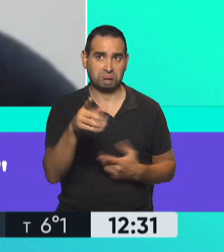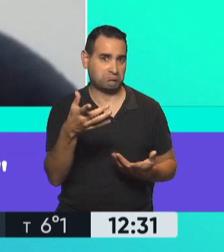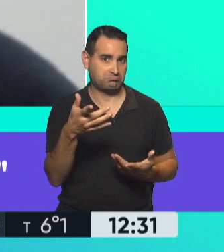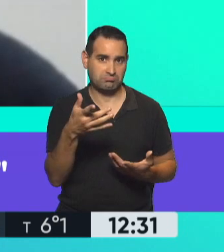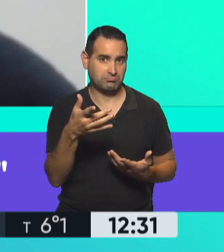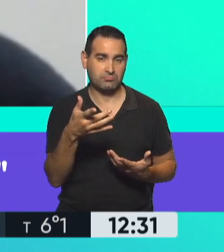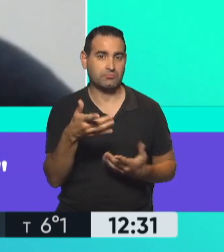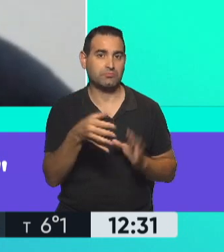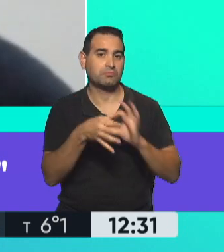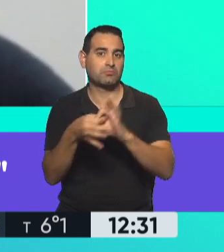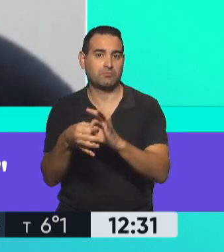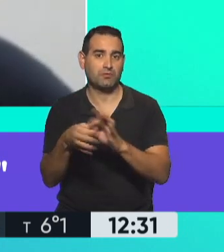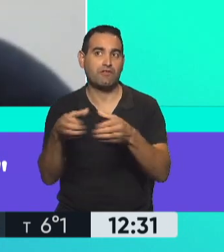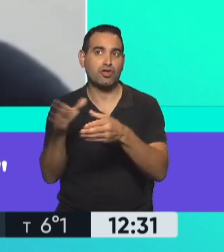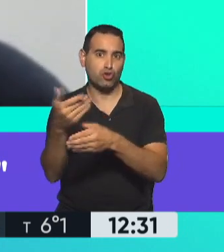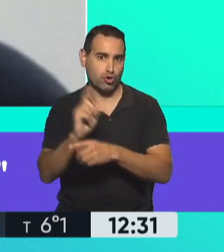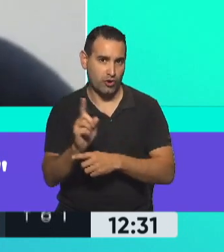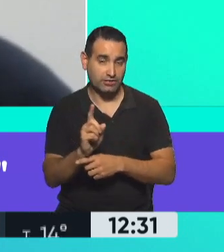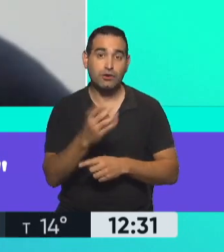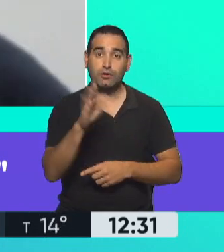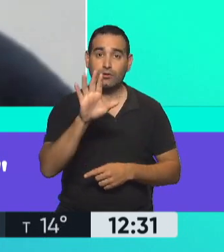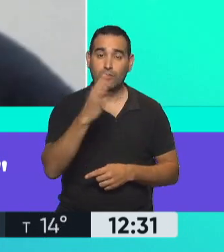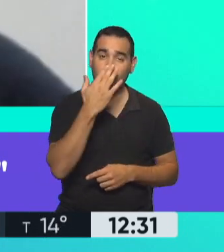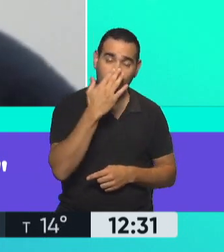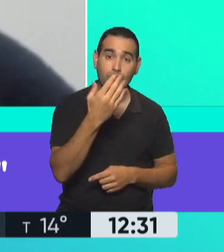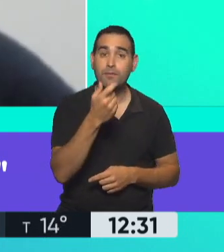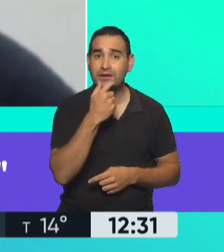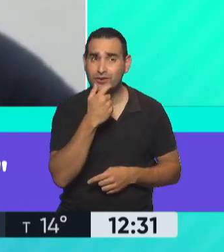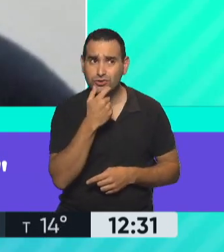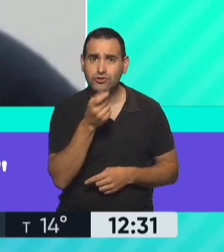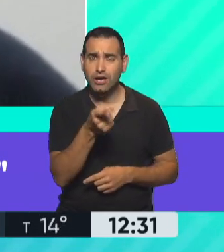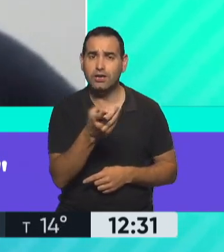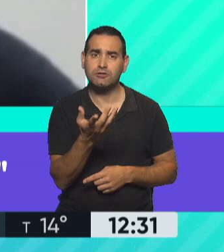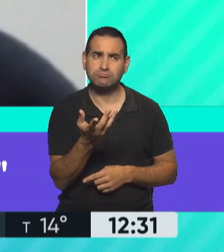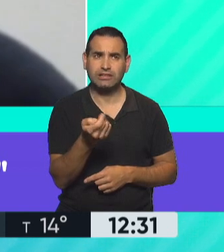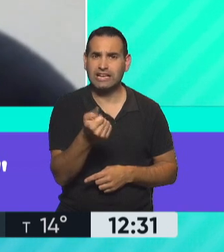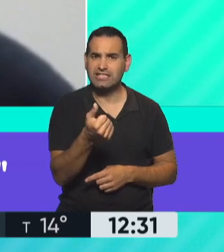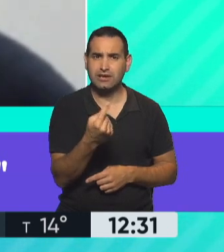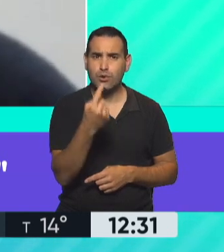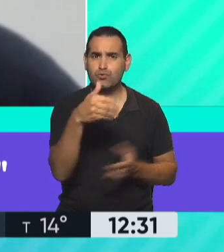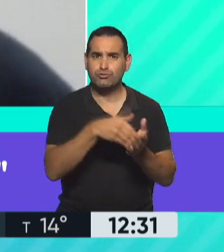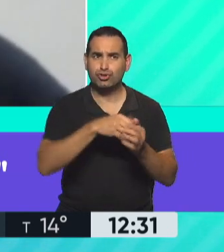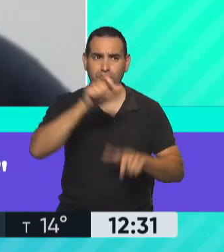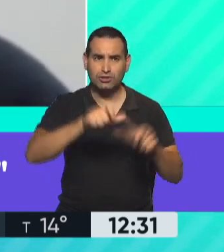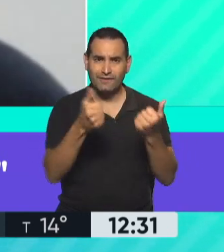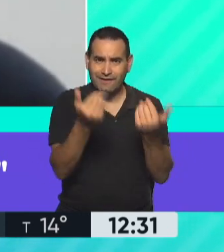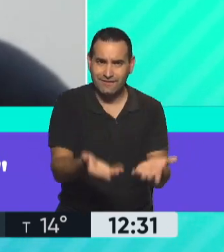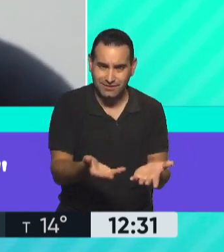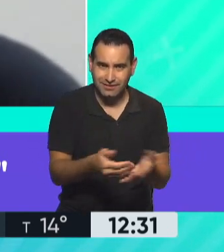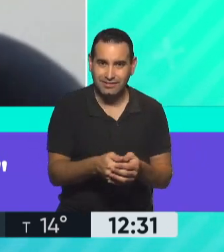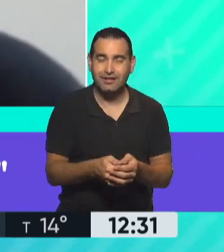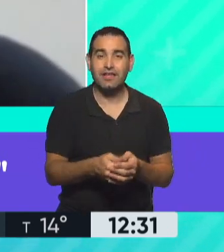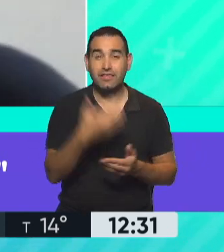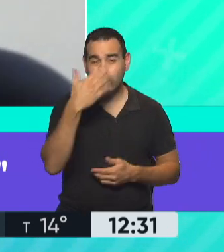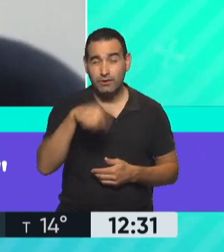es precisamente Frente de Todos. Y la provincia de Córdoba y la provincia de Mendoza ya estamos hablando de casi 1 millón de beneficiarios de los 3. Y luego